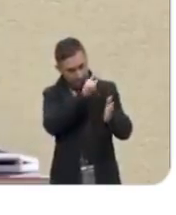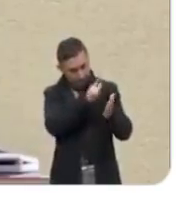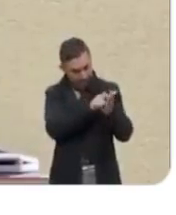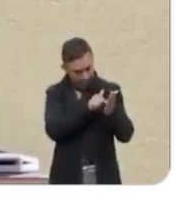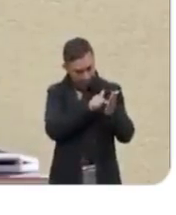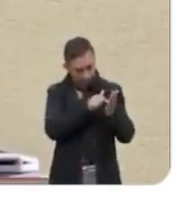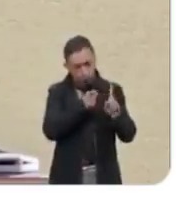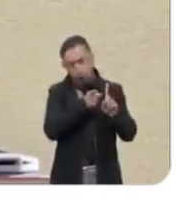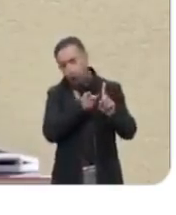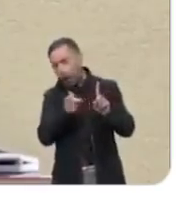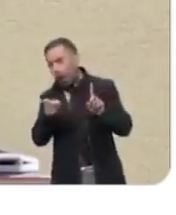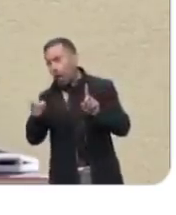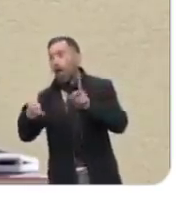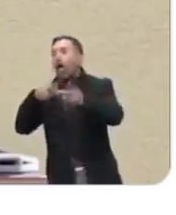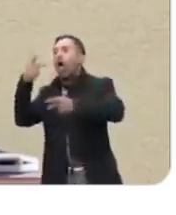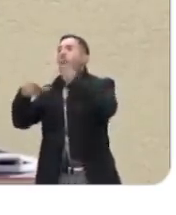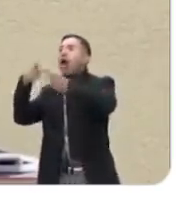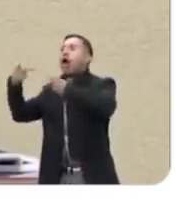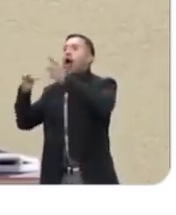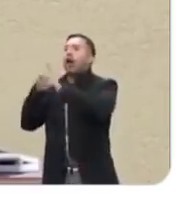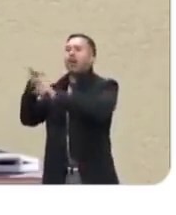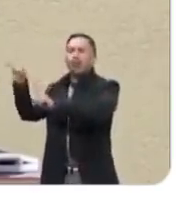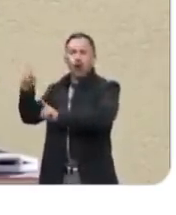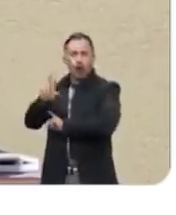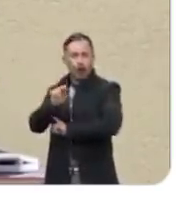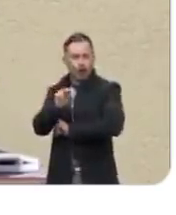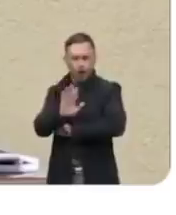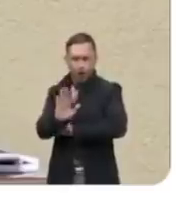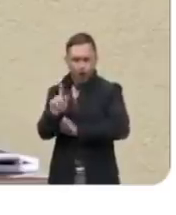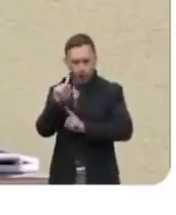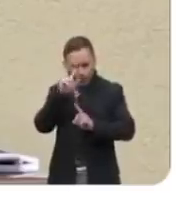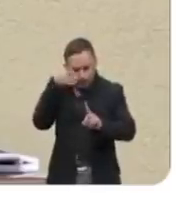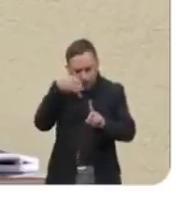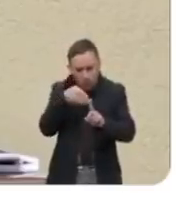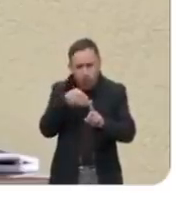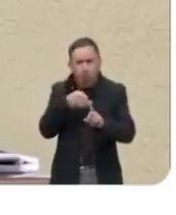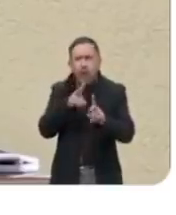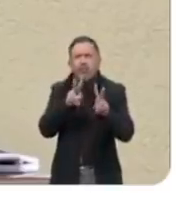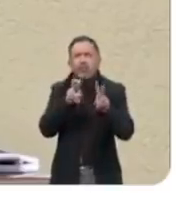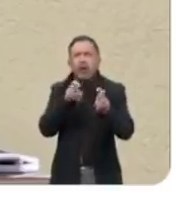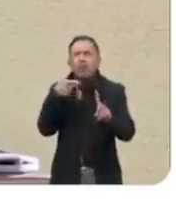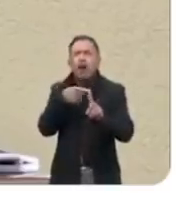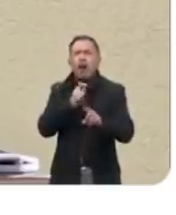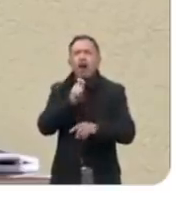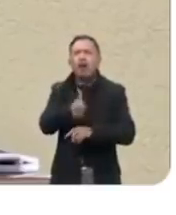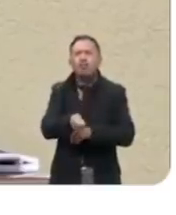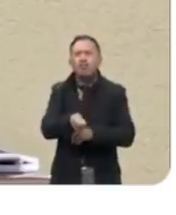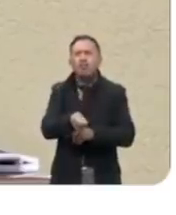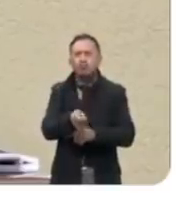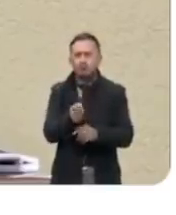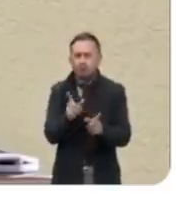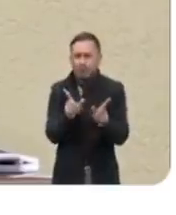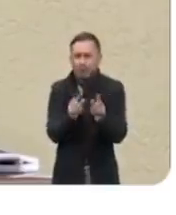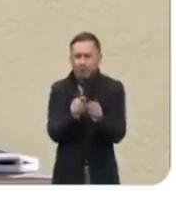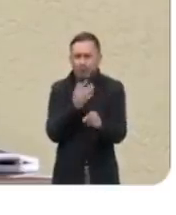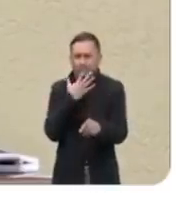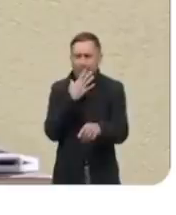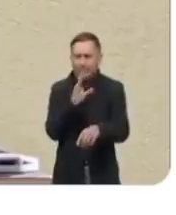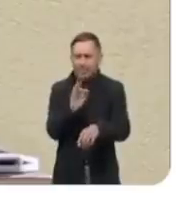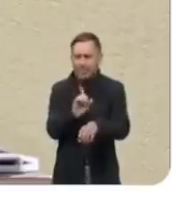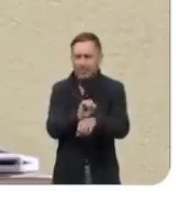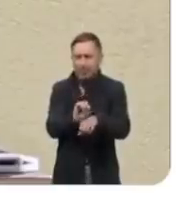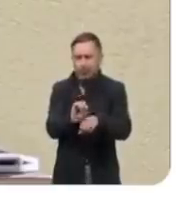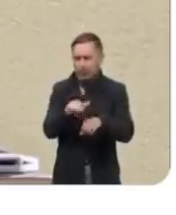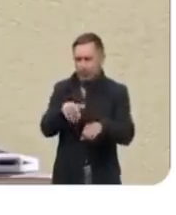cuál es el objeto de la discusión es muy sencillo y lo han dicho mis colegas dejen reiterarlo si se trata o no